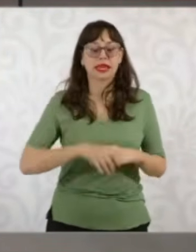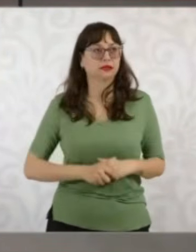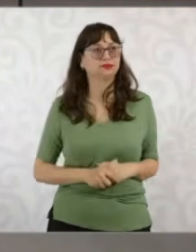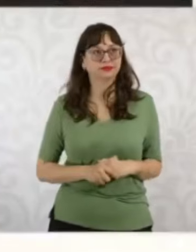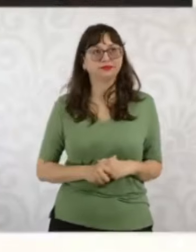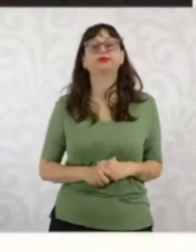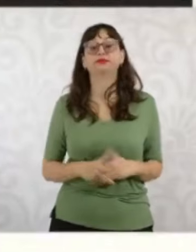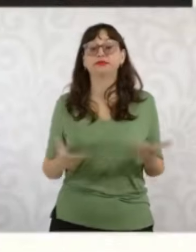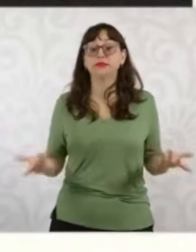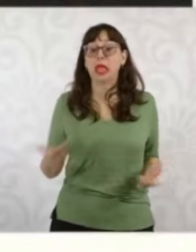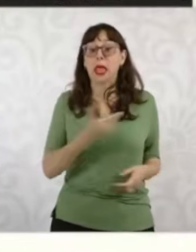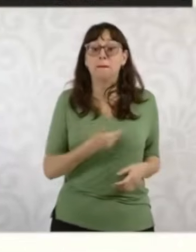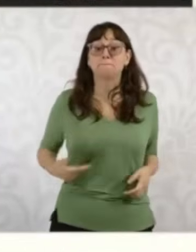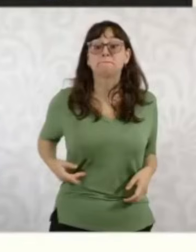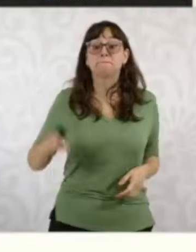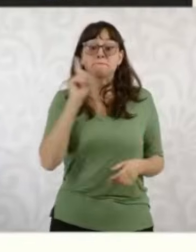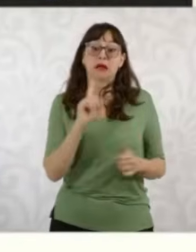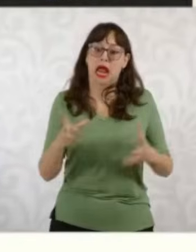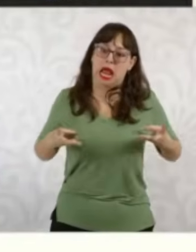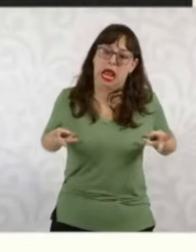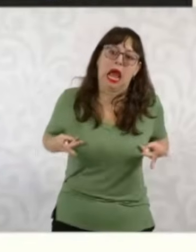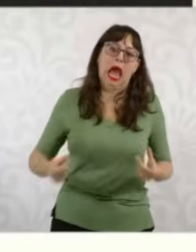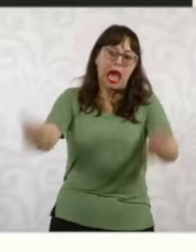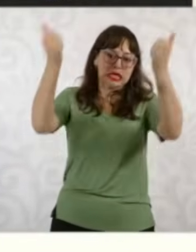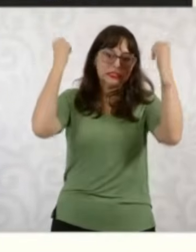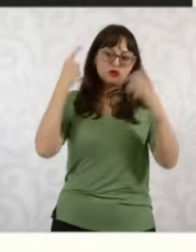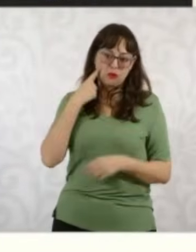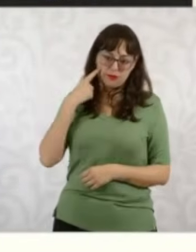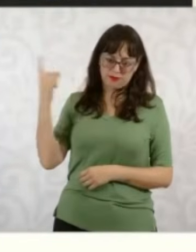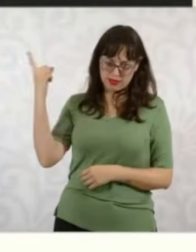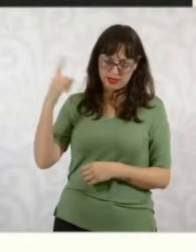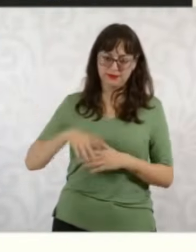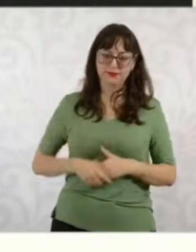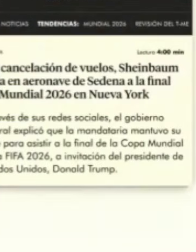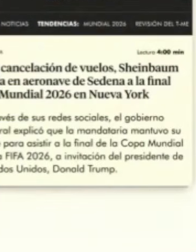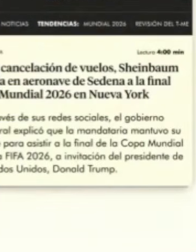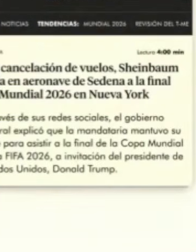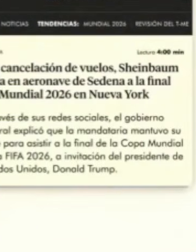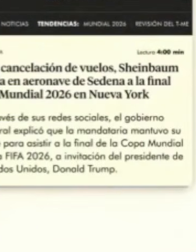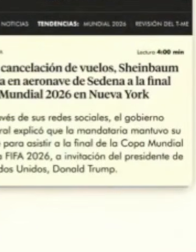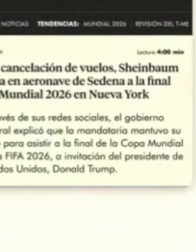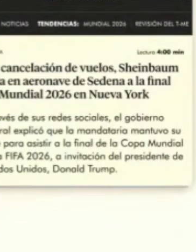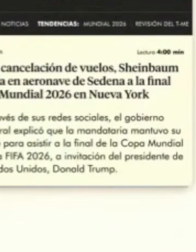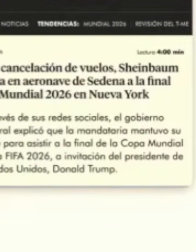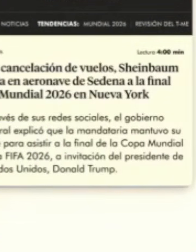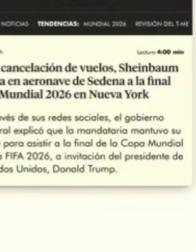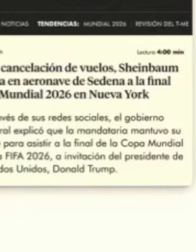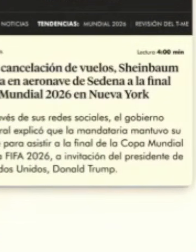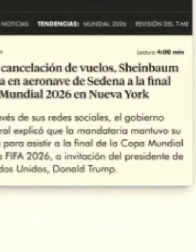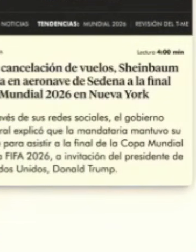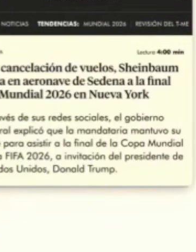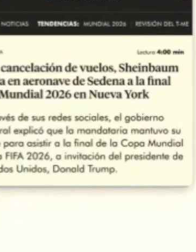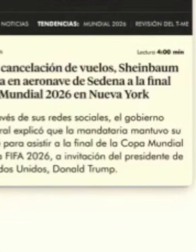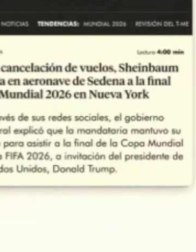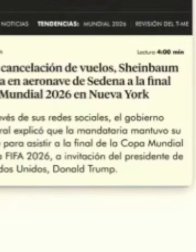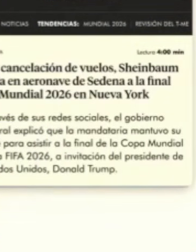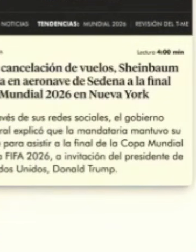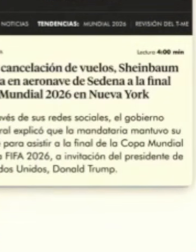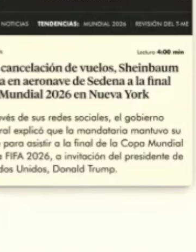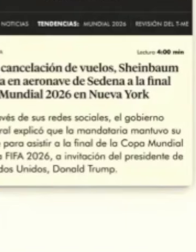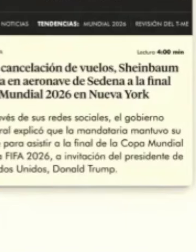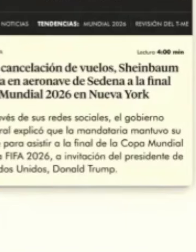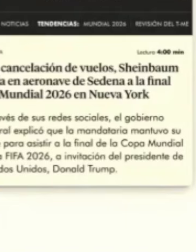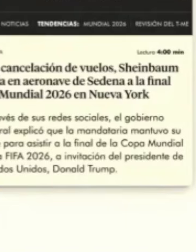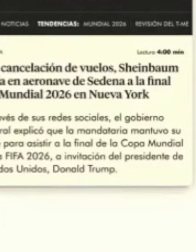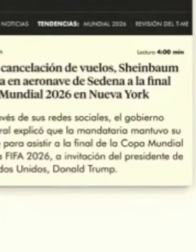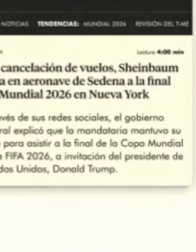presidenta derrocha en el vuelo a Nueva York. Y fíjense bien, este es uno de